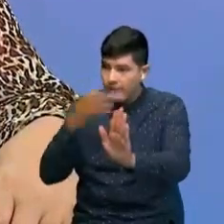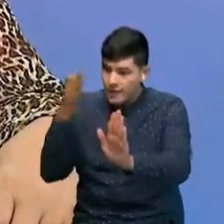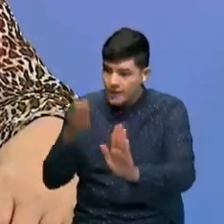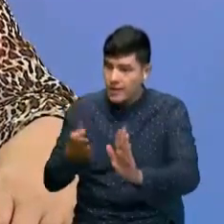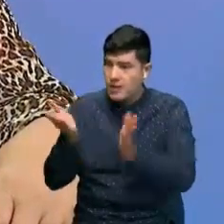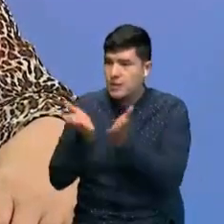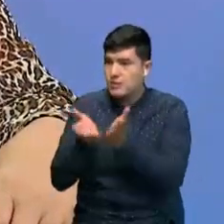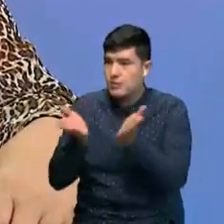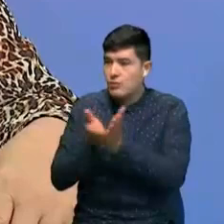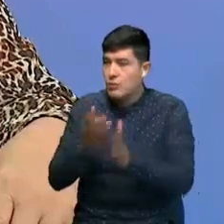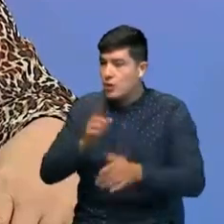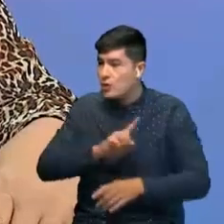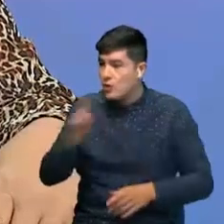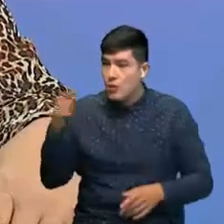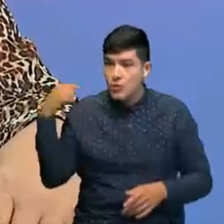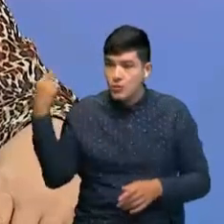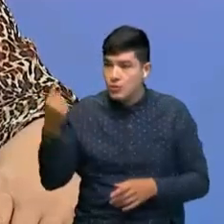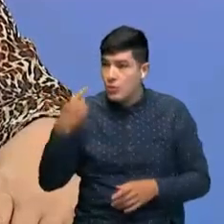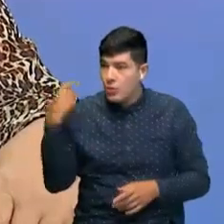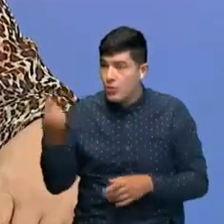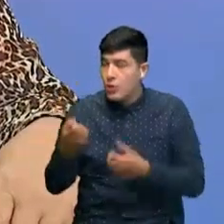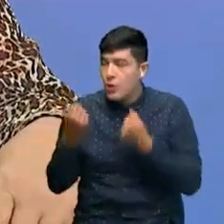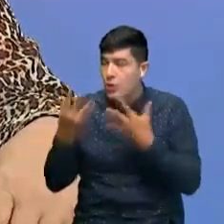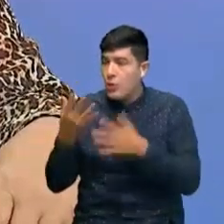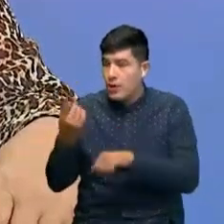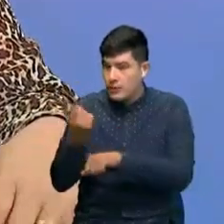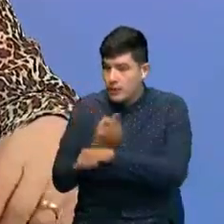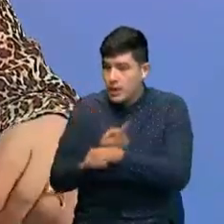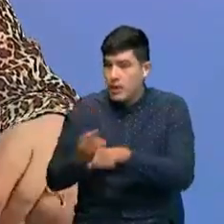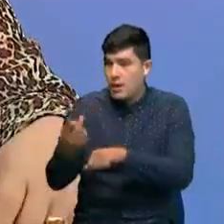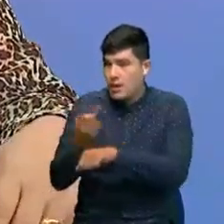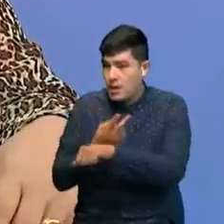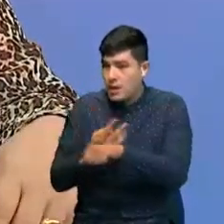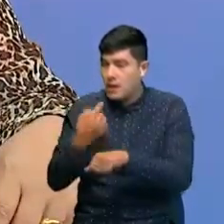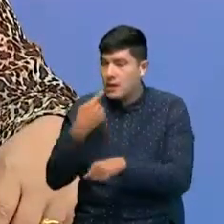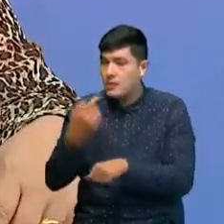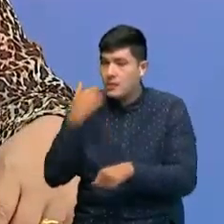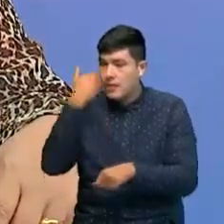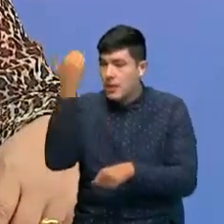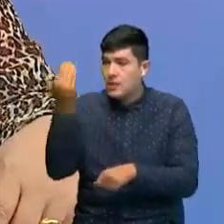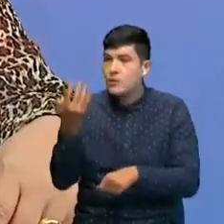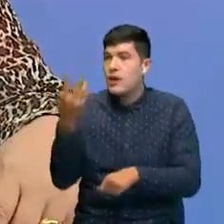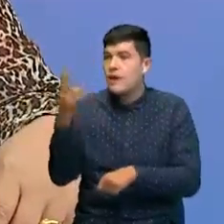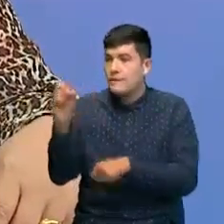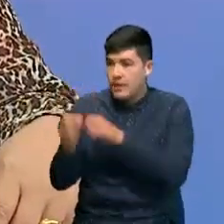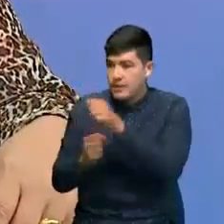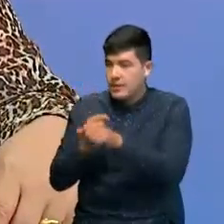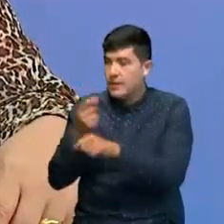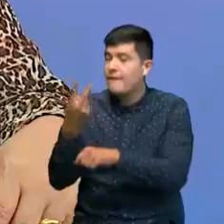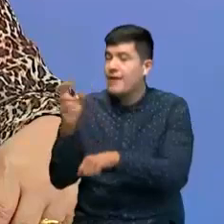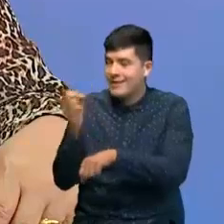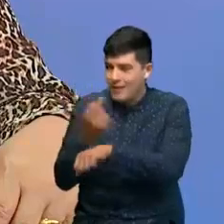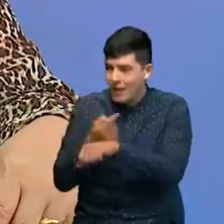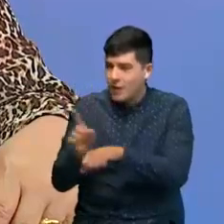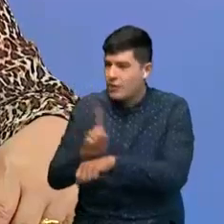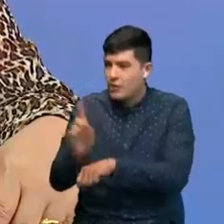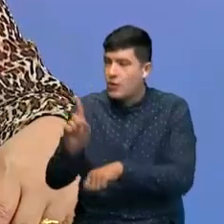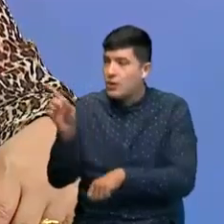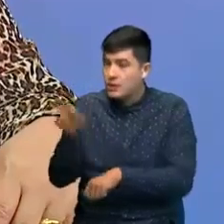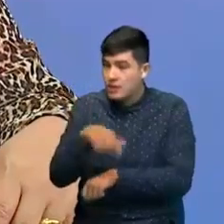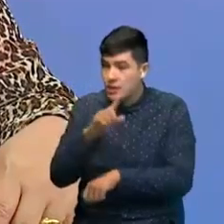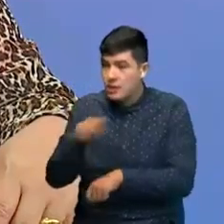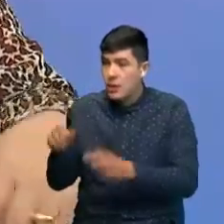estudiando no solamente el cuánto de las horas, como el caso de él, que es mayor a 20 horas, sino que se trate también de